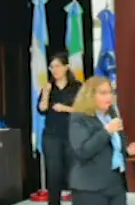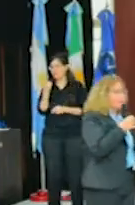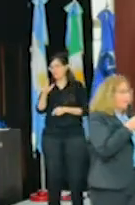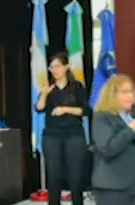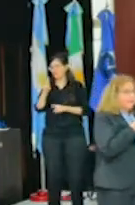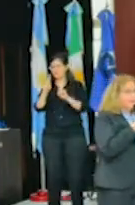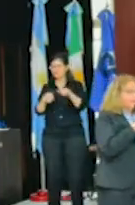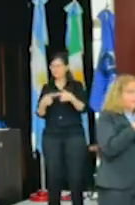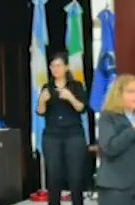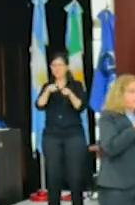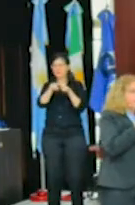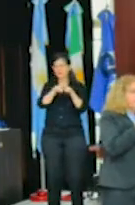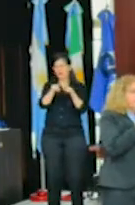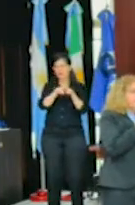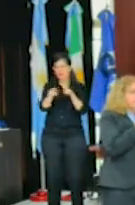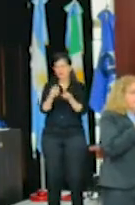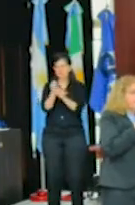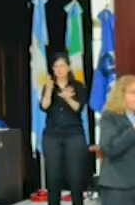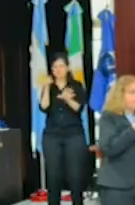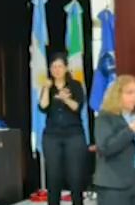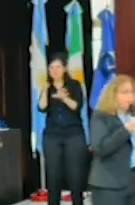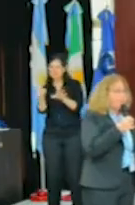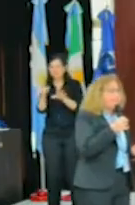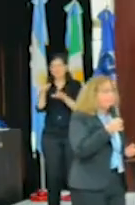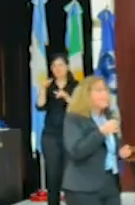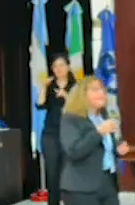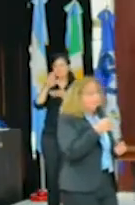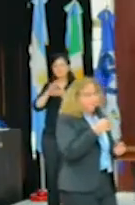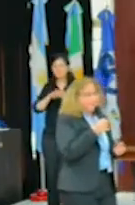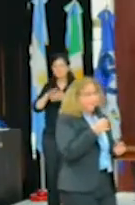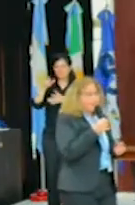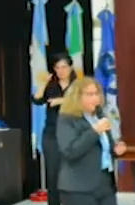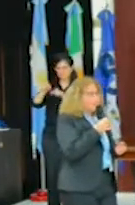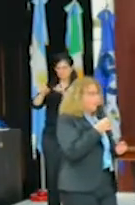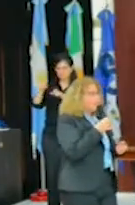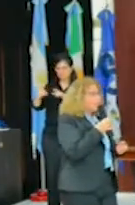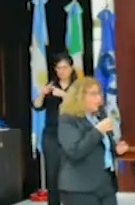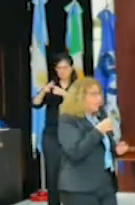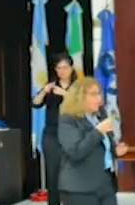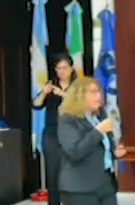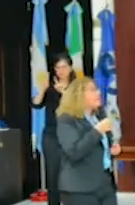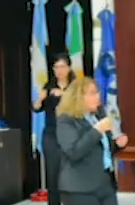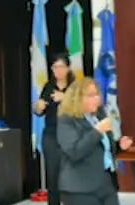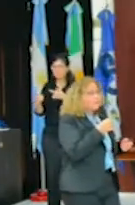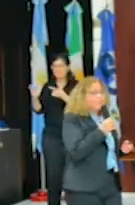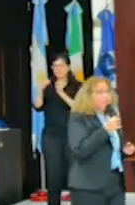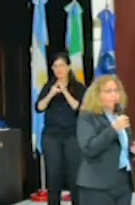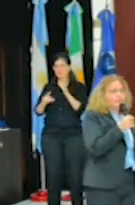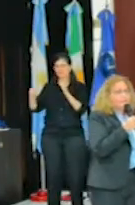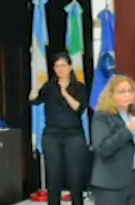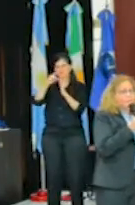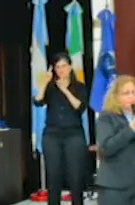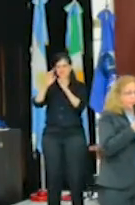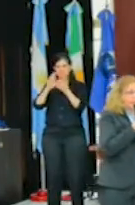carrera de especialista en geriatría de la Universidad de Buenos Aires y también de la diplomatura en gerontología. Y mi objetivo es